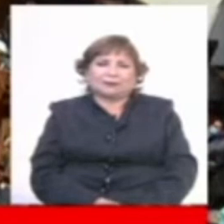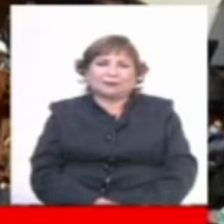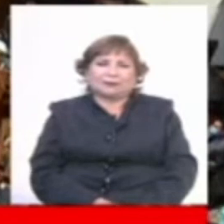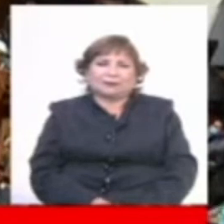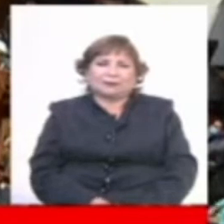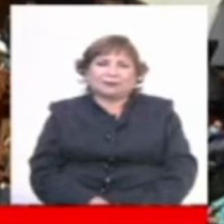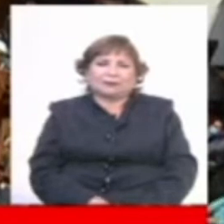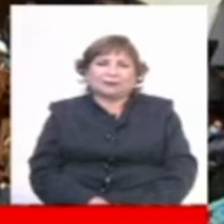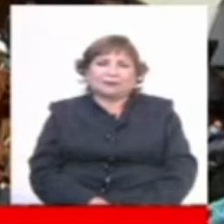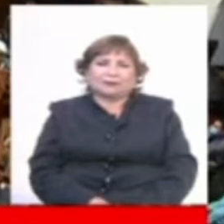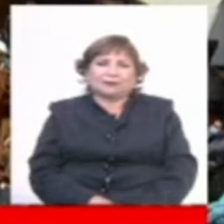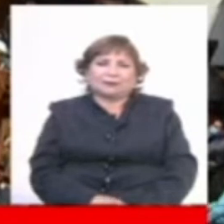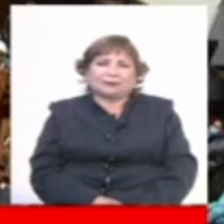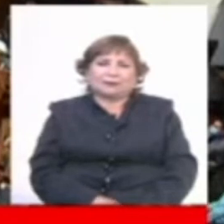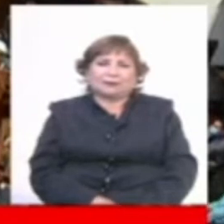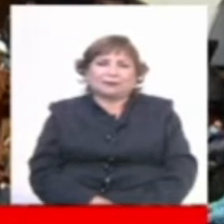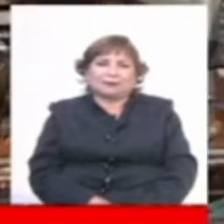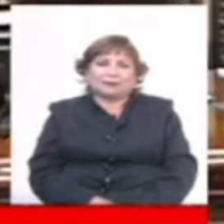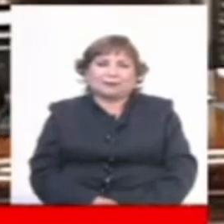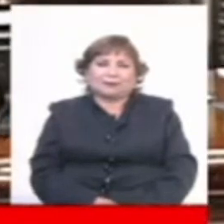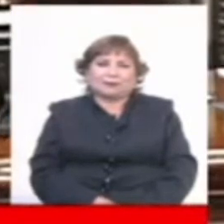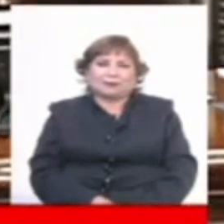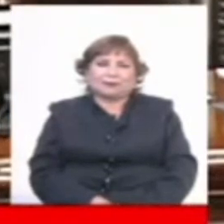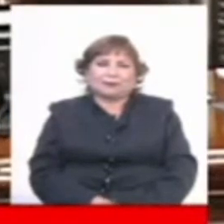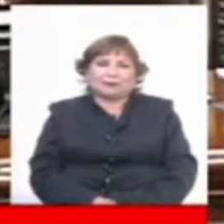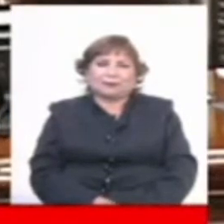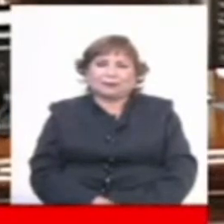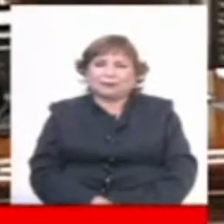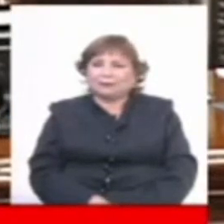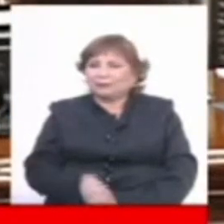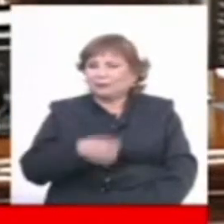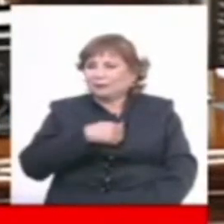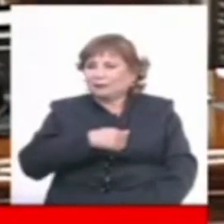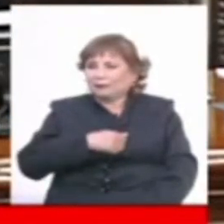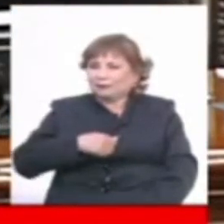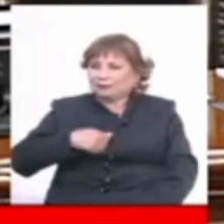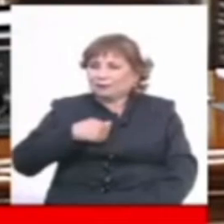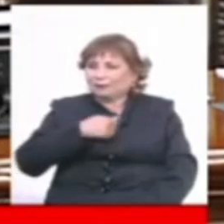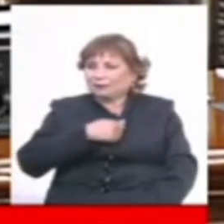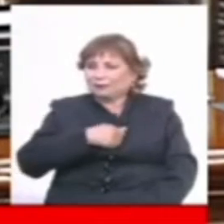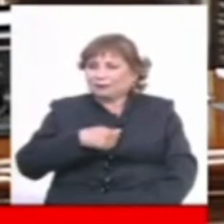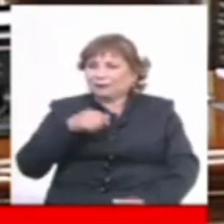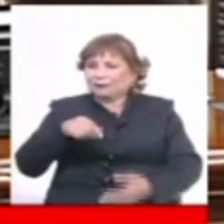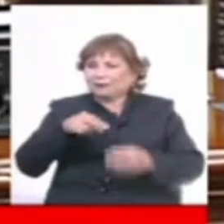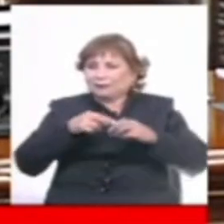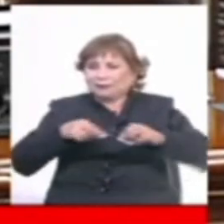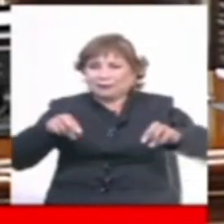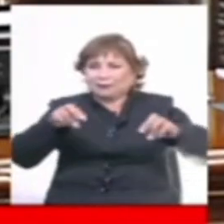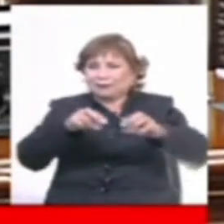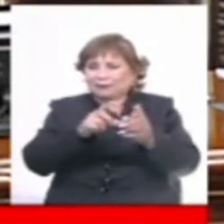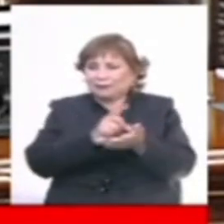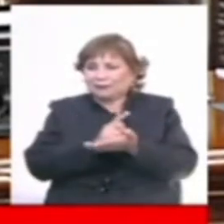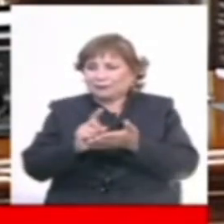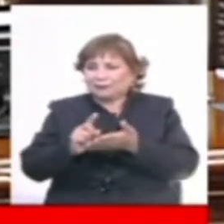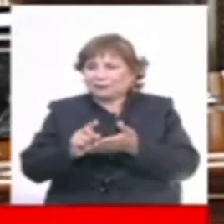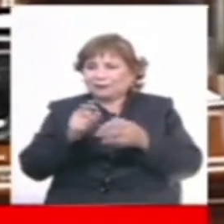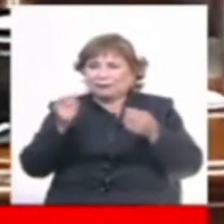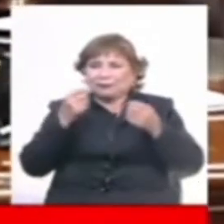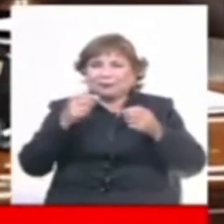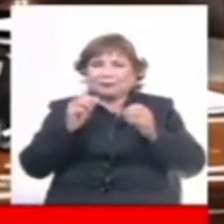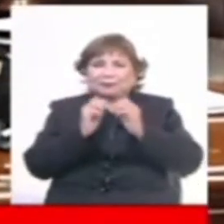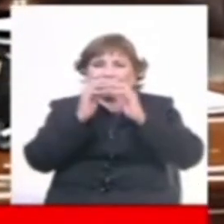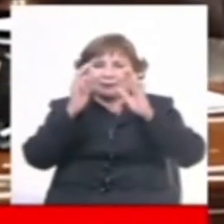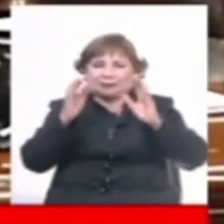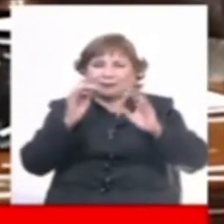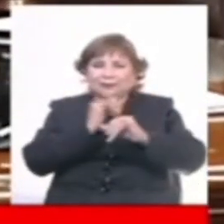Señores congresistas, ¿Es un tema? Es lamentable que en plena semana en la que conmemoramos el